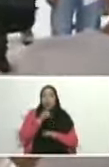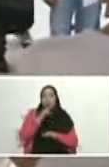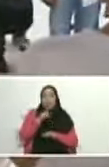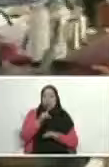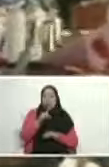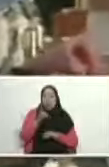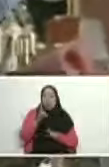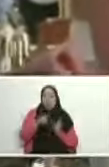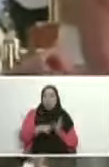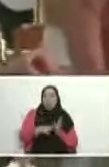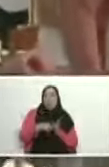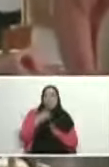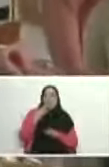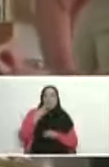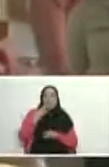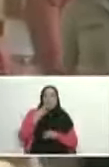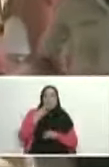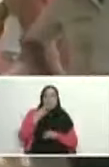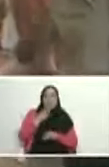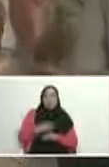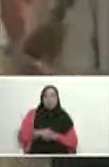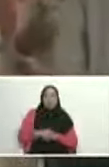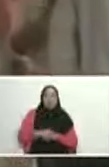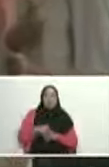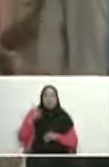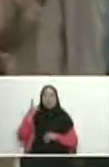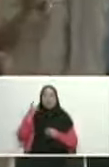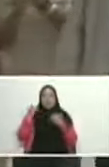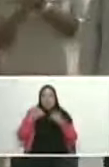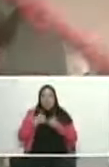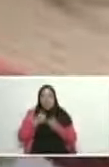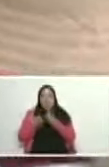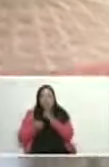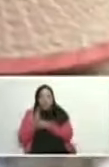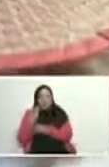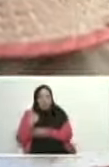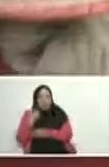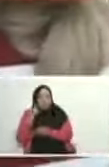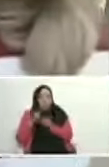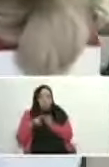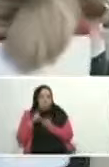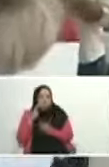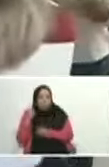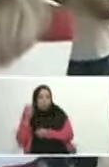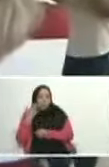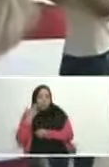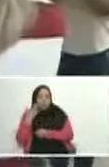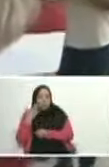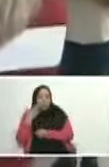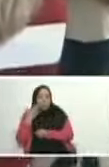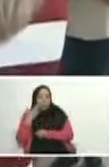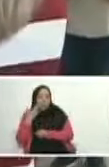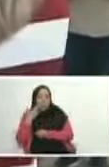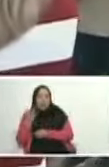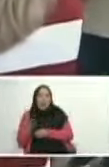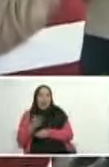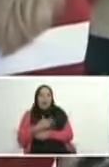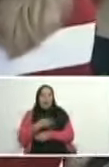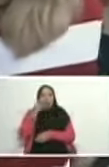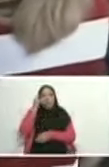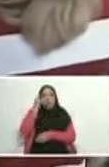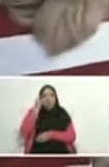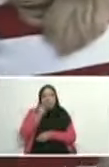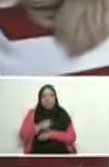mi mamacita. Ajá, Cilita, ven para acá. Te salió regalo adelantado.